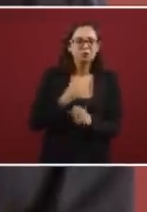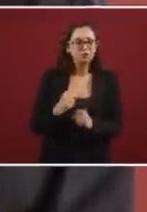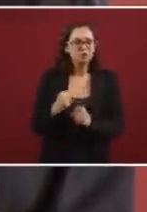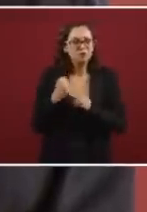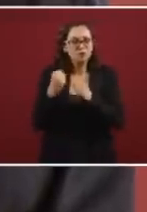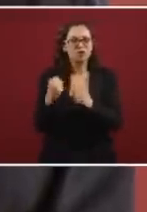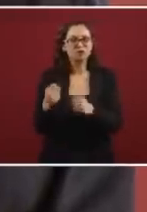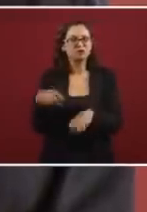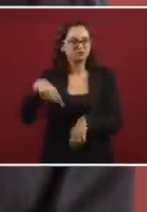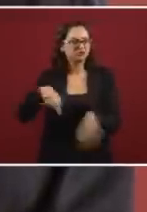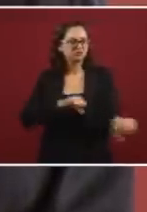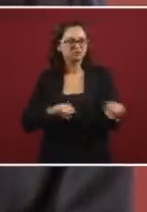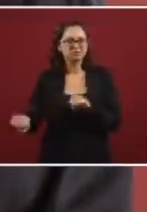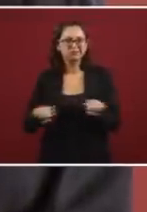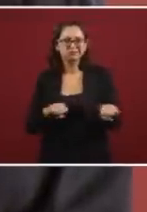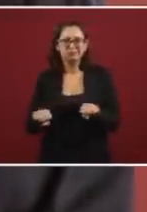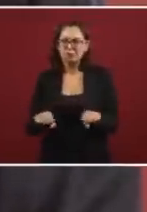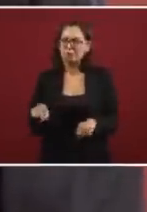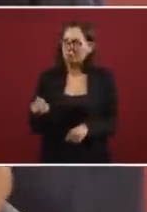pues ismos